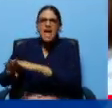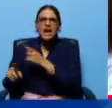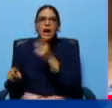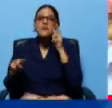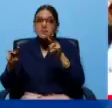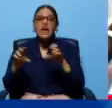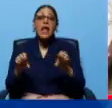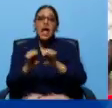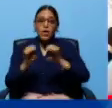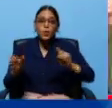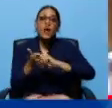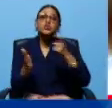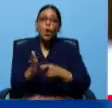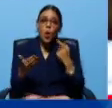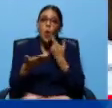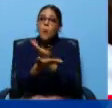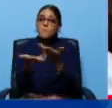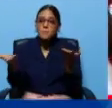integral.